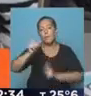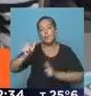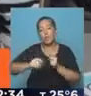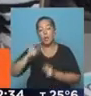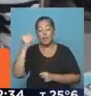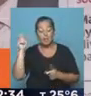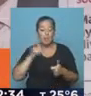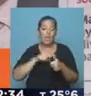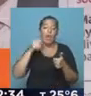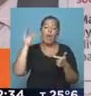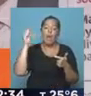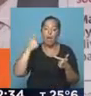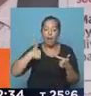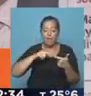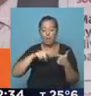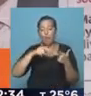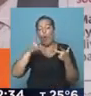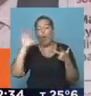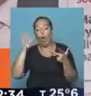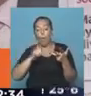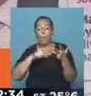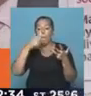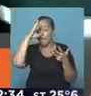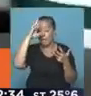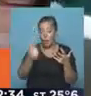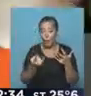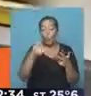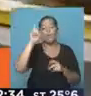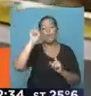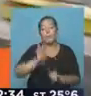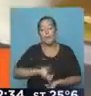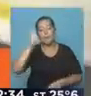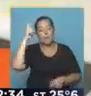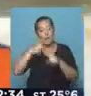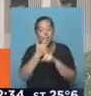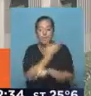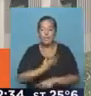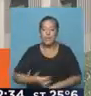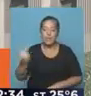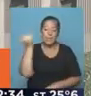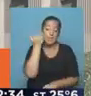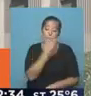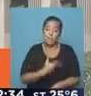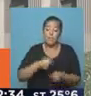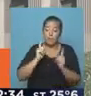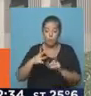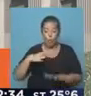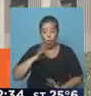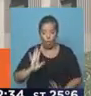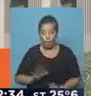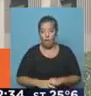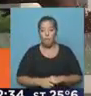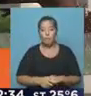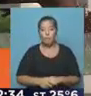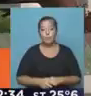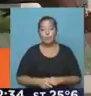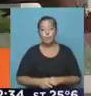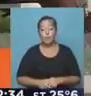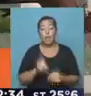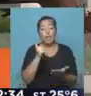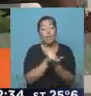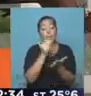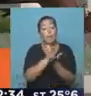Argentina Colombia o Perú incluidos expresidentes y mandatarios en ejercicio el departamento de justicia de